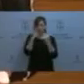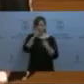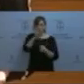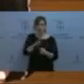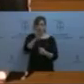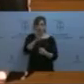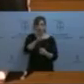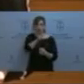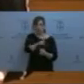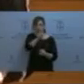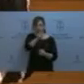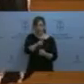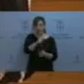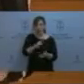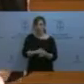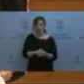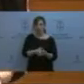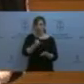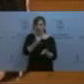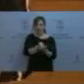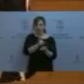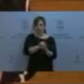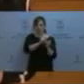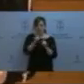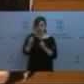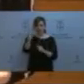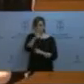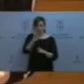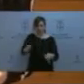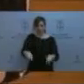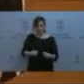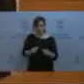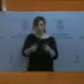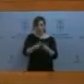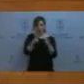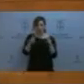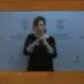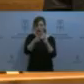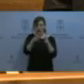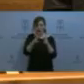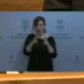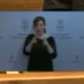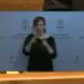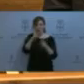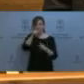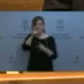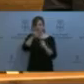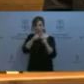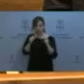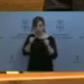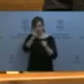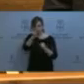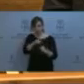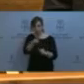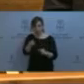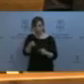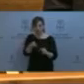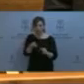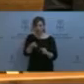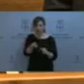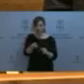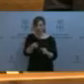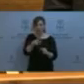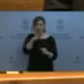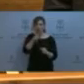primaria reciban las clases de Ciencias Sociales en Bable? Gracias, señora Fernández. Señor presidente, tiene la